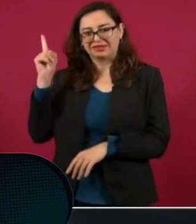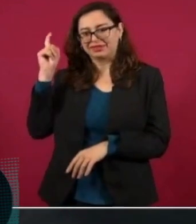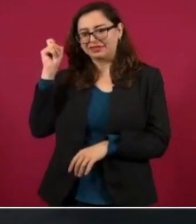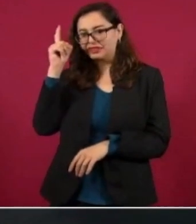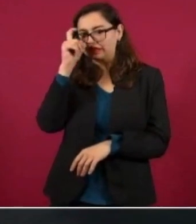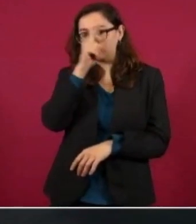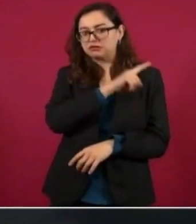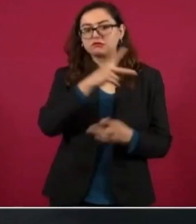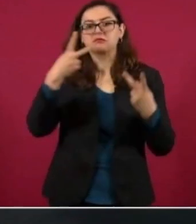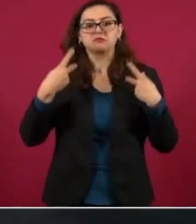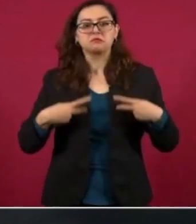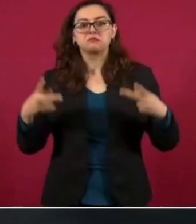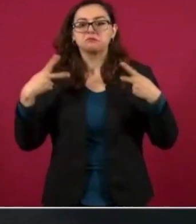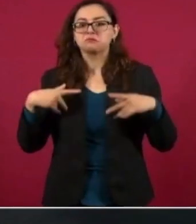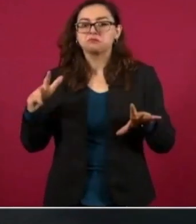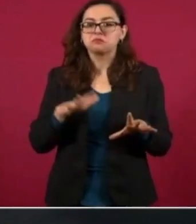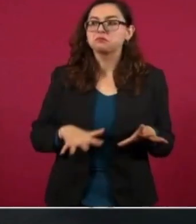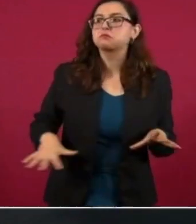comportarse